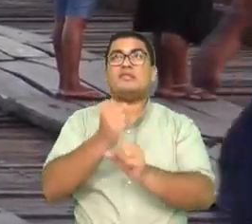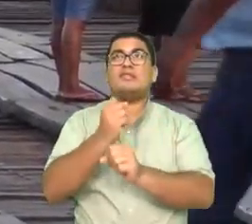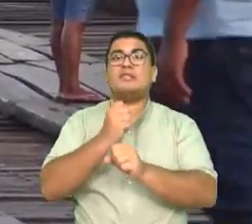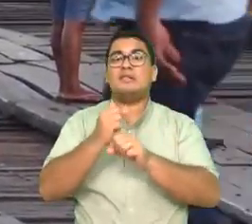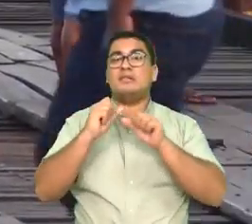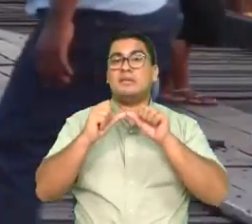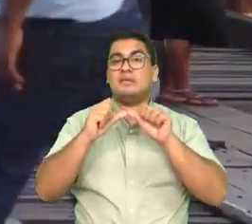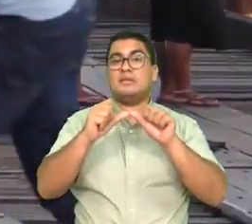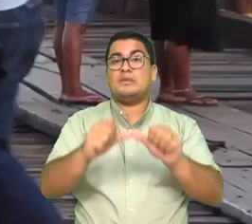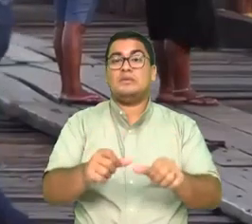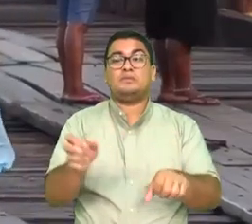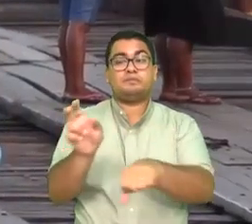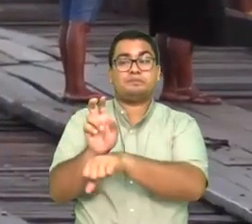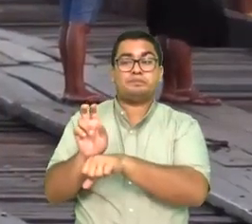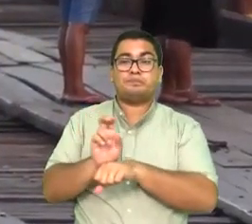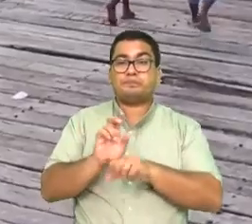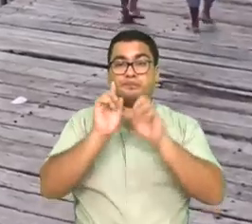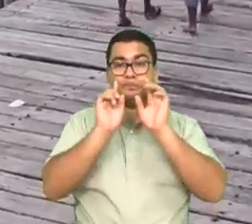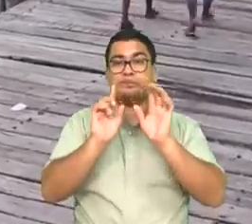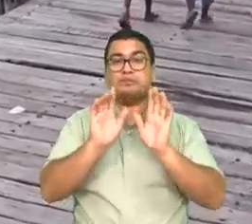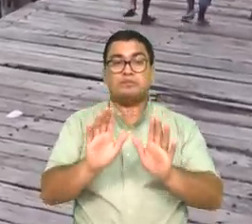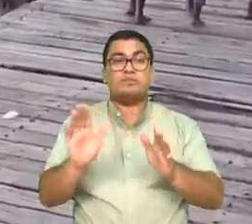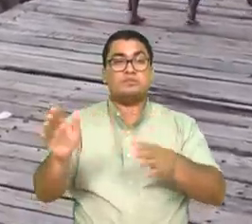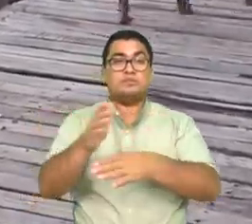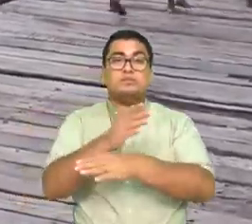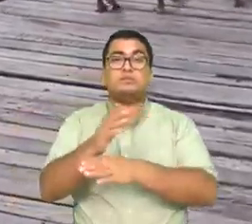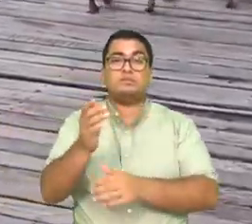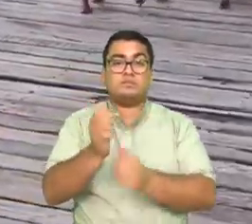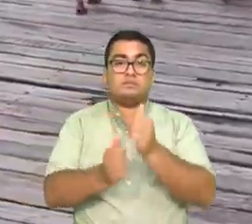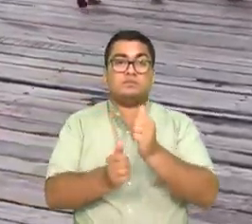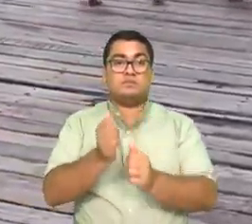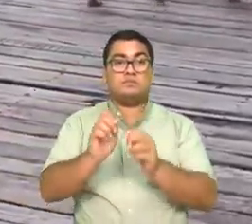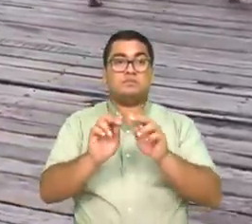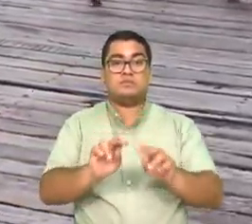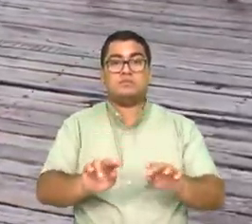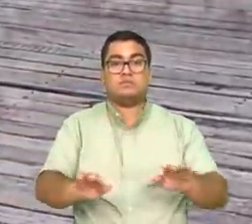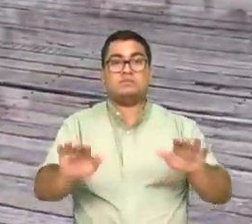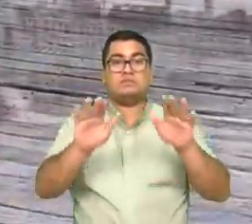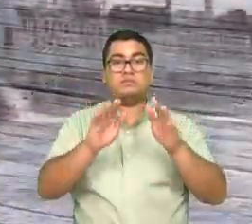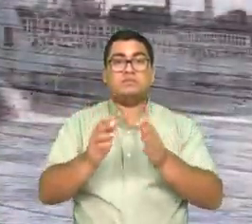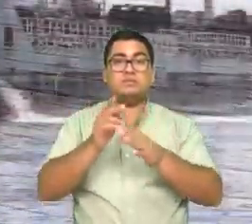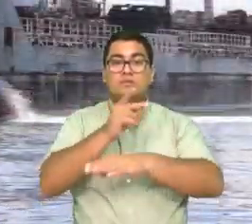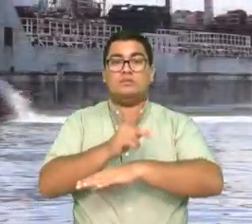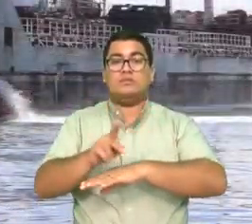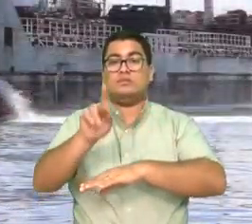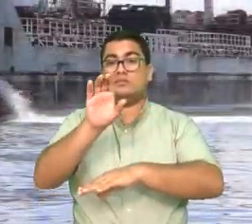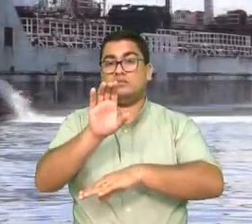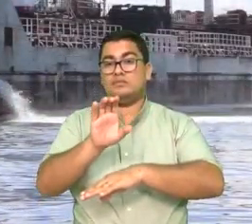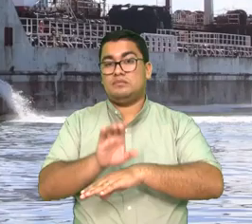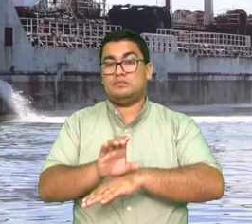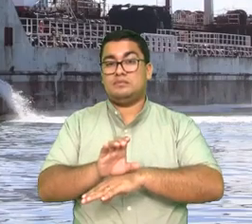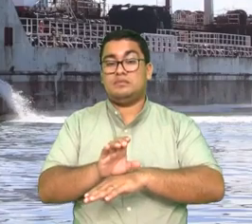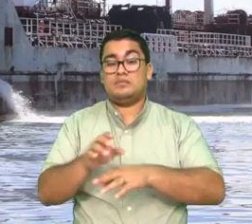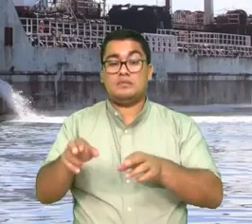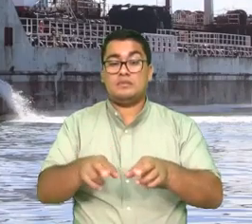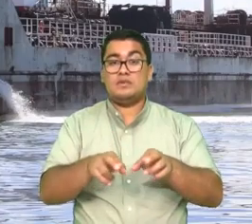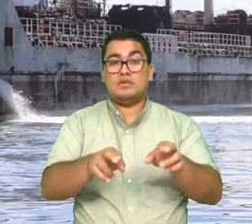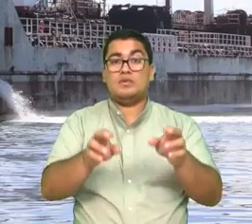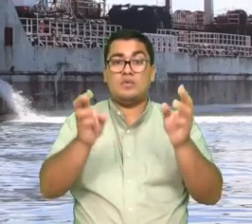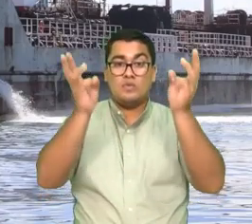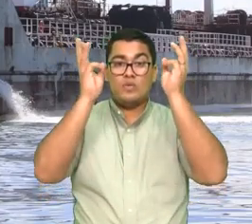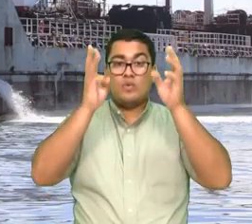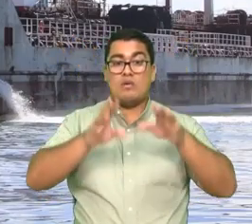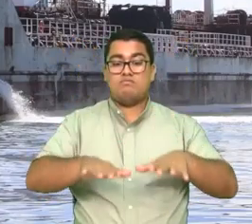siguiendo el comportamiento del fenómeno y los sucesos que puedan derivarse del mismo en el sector de Puerto Cabezas con la crecida del río